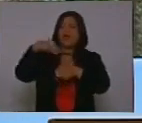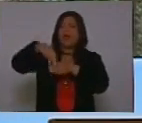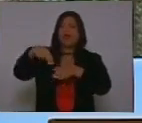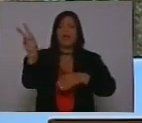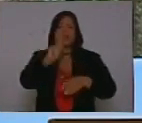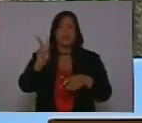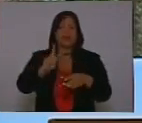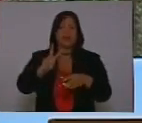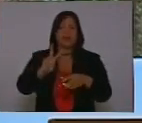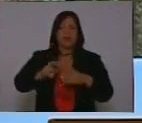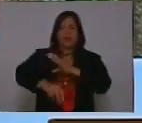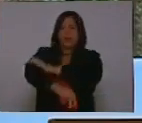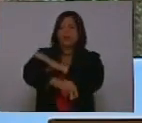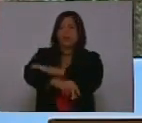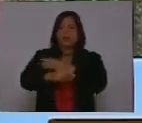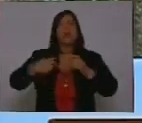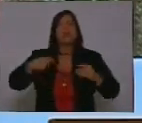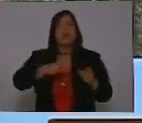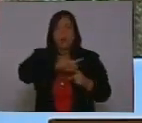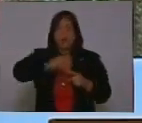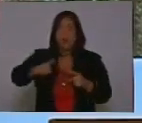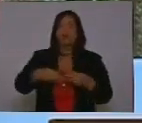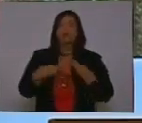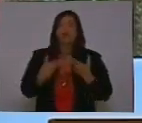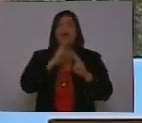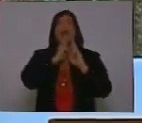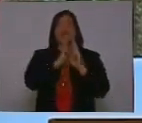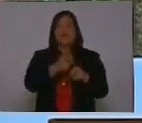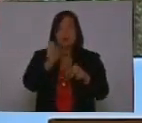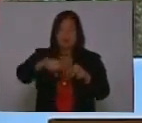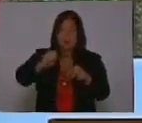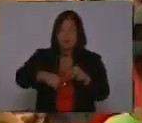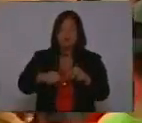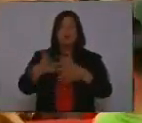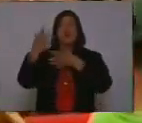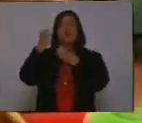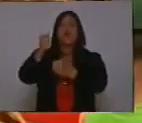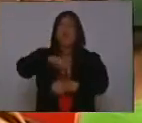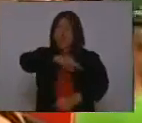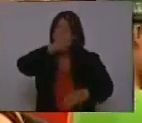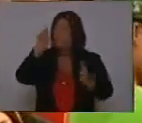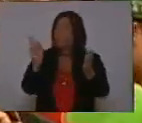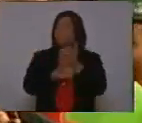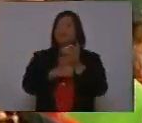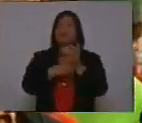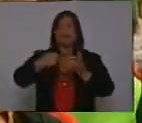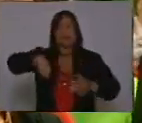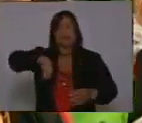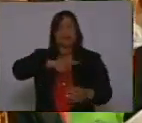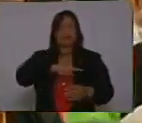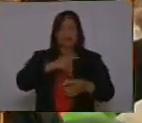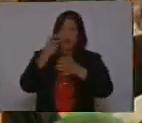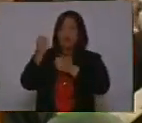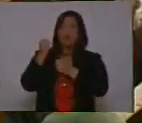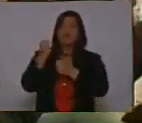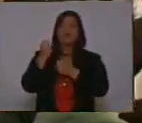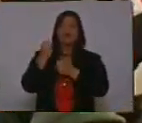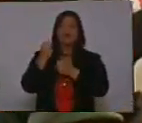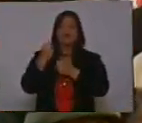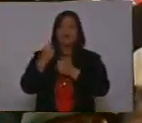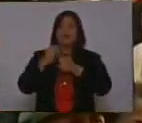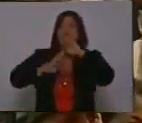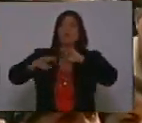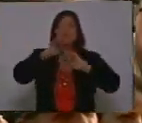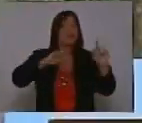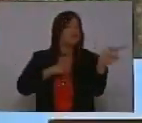país. Le vamos a dar la respuesta. Confíen plenamente en nosotros. No los vamos a